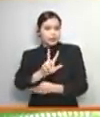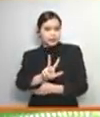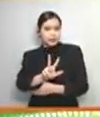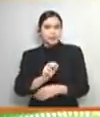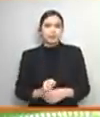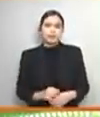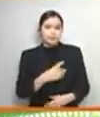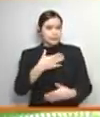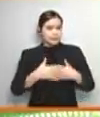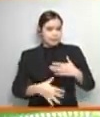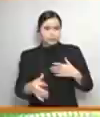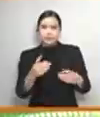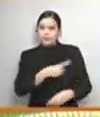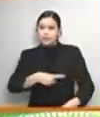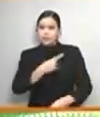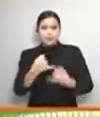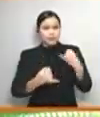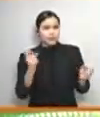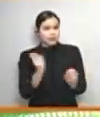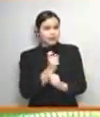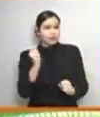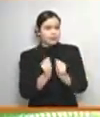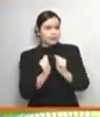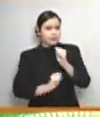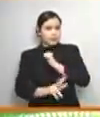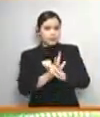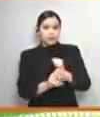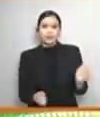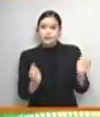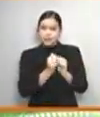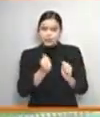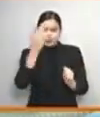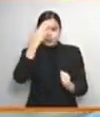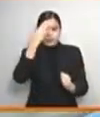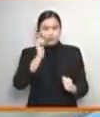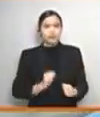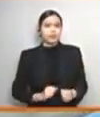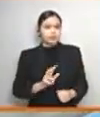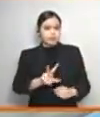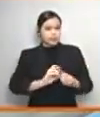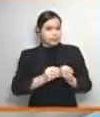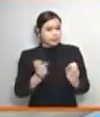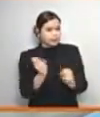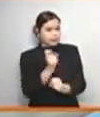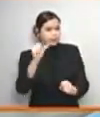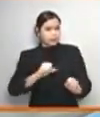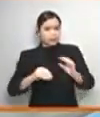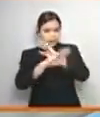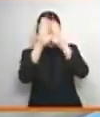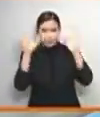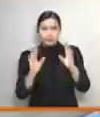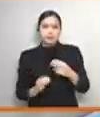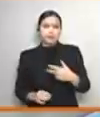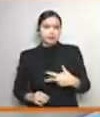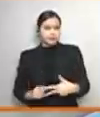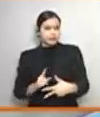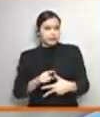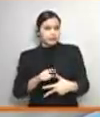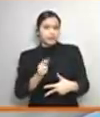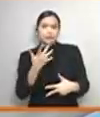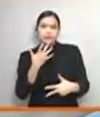Continuamos la diversión ganando junto a Pega 3. Acompáñame a recibir los tres números afortunados para esta mañana. Primer número ganador,